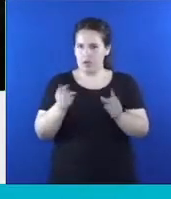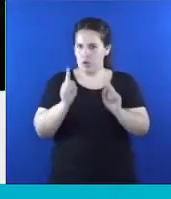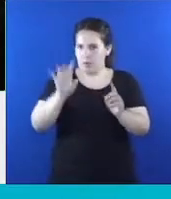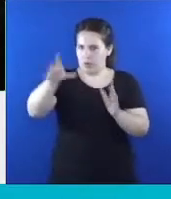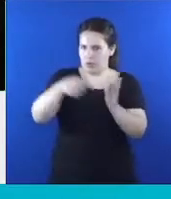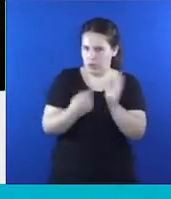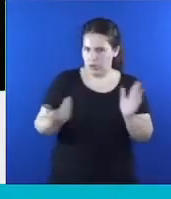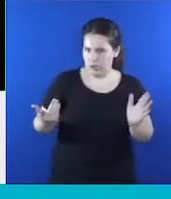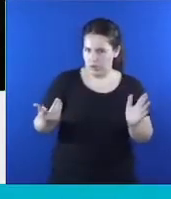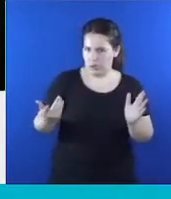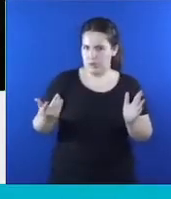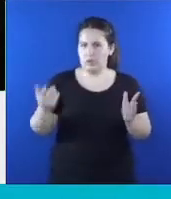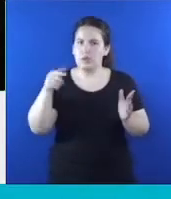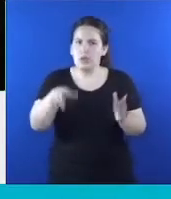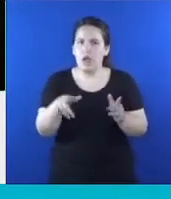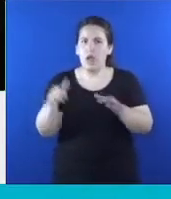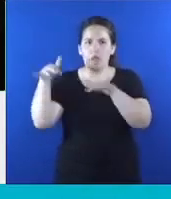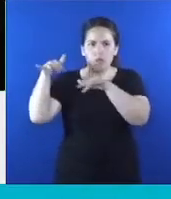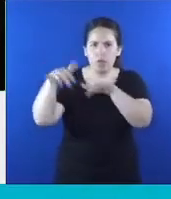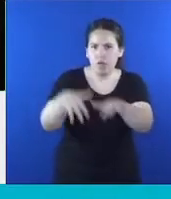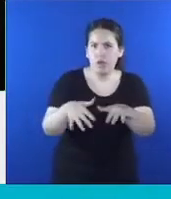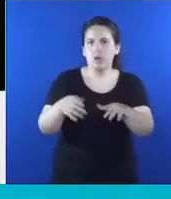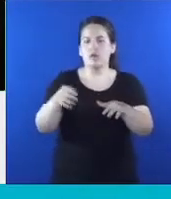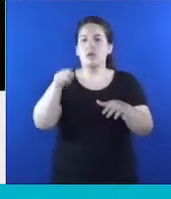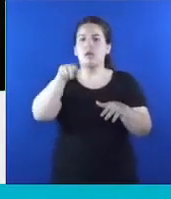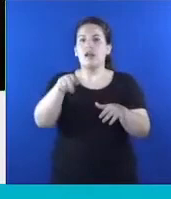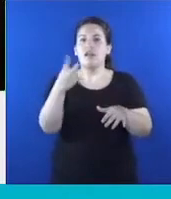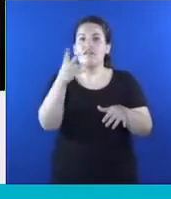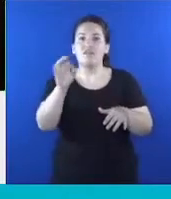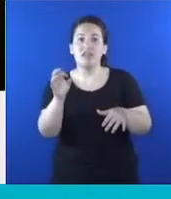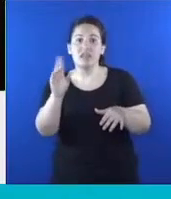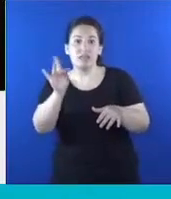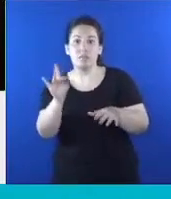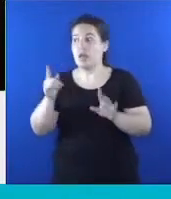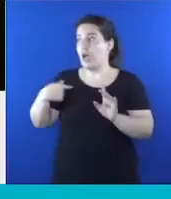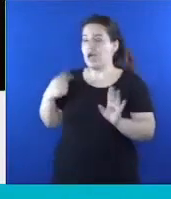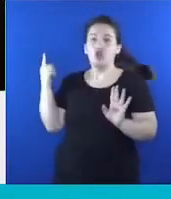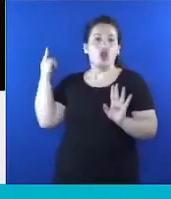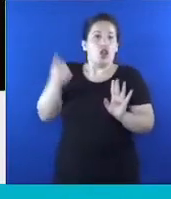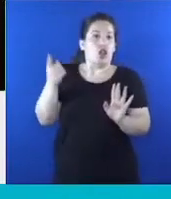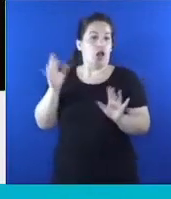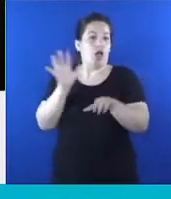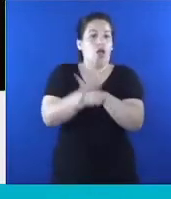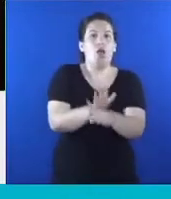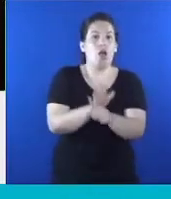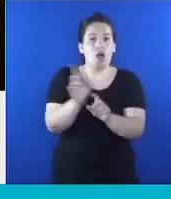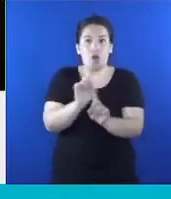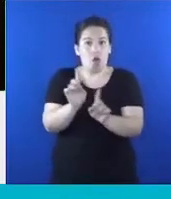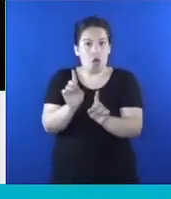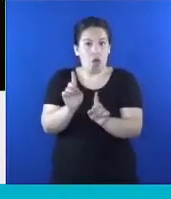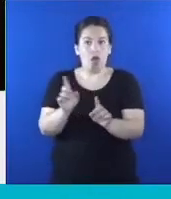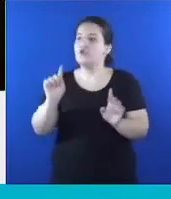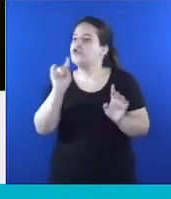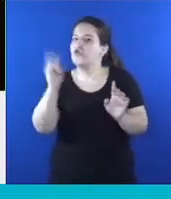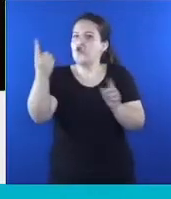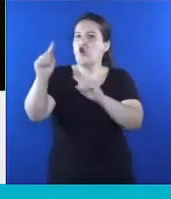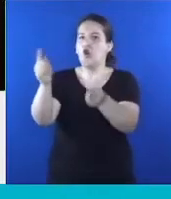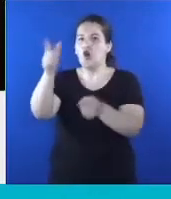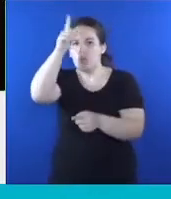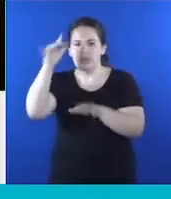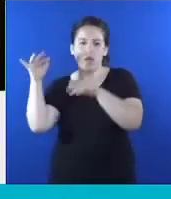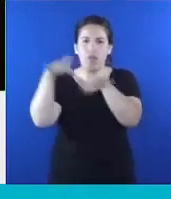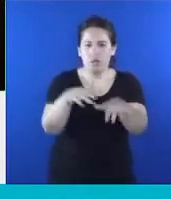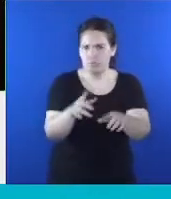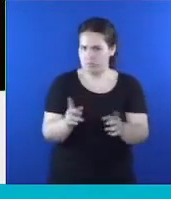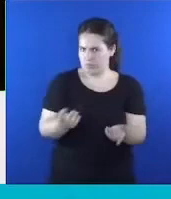ahí los funcionarios de la ciudad habían dicho el caso del 20 de diciembre que ellos no habían ordenado la represión y las fuerzas federales actúan por su cuenta ahora lo